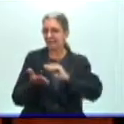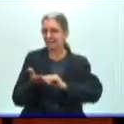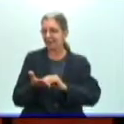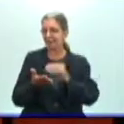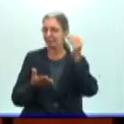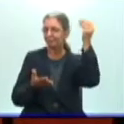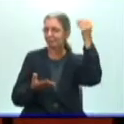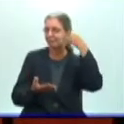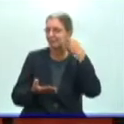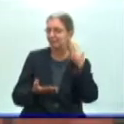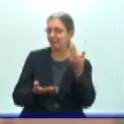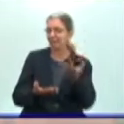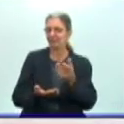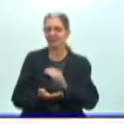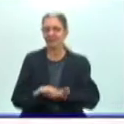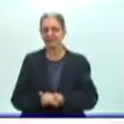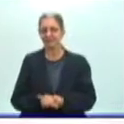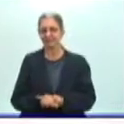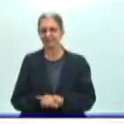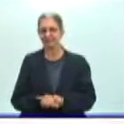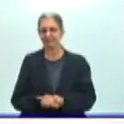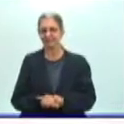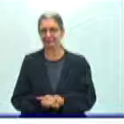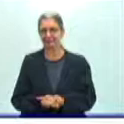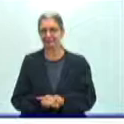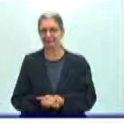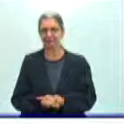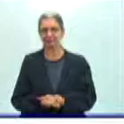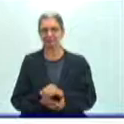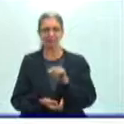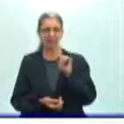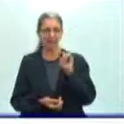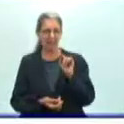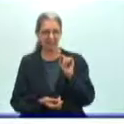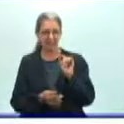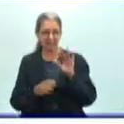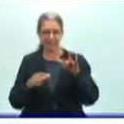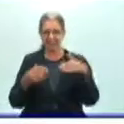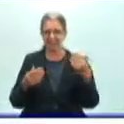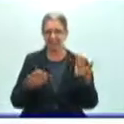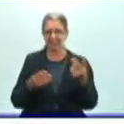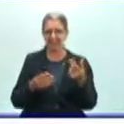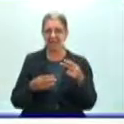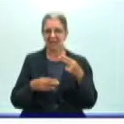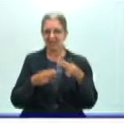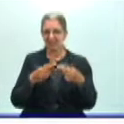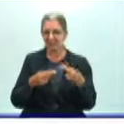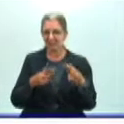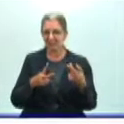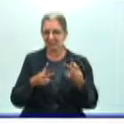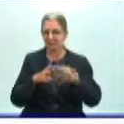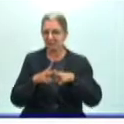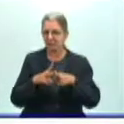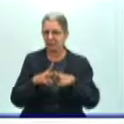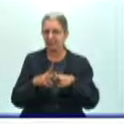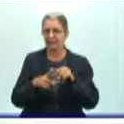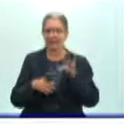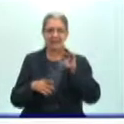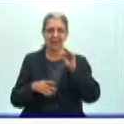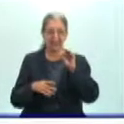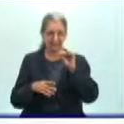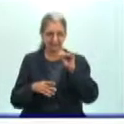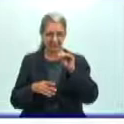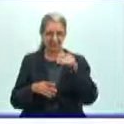tus conocimientos. En esta sección, ¿qué vas a tratar de resolver? Dice